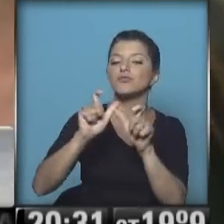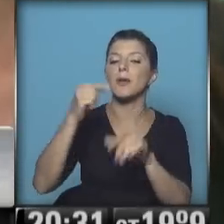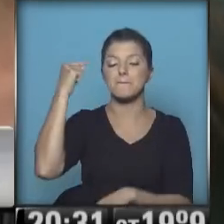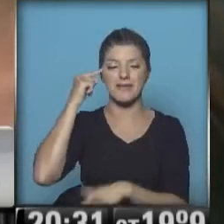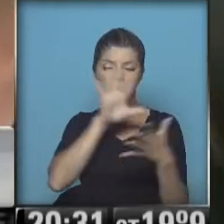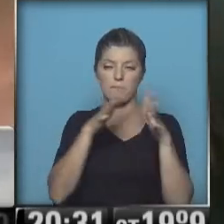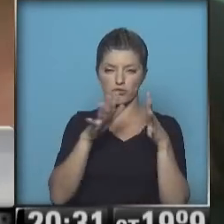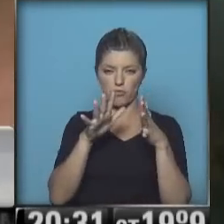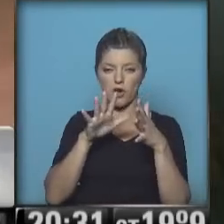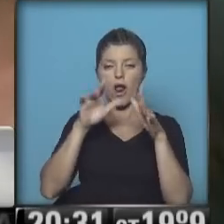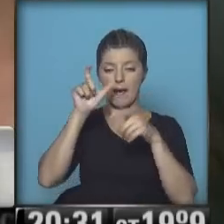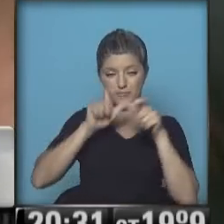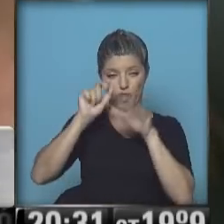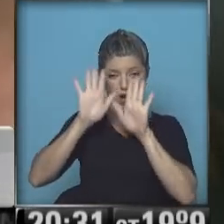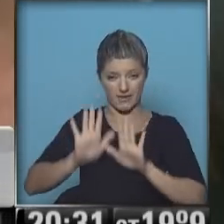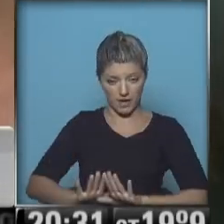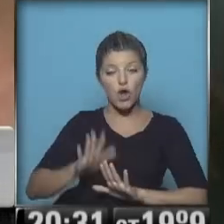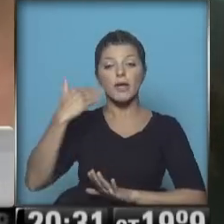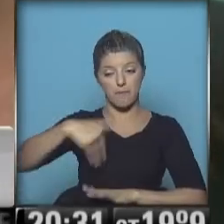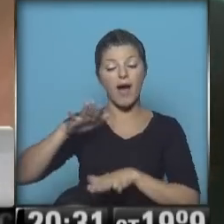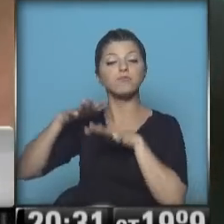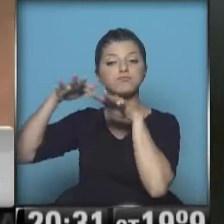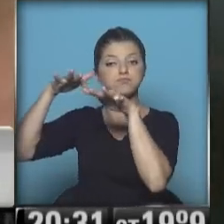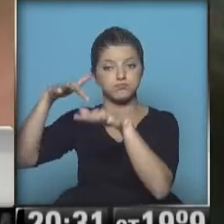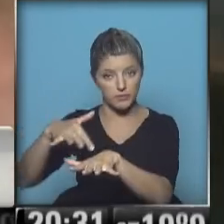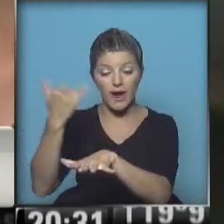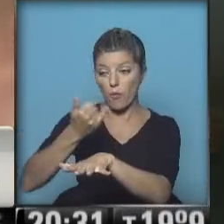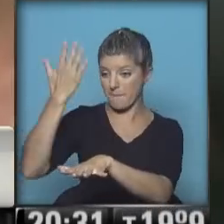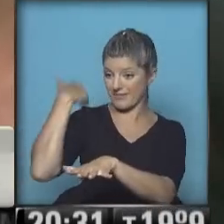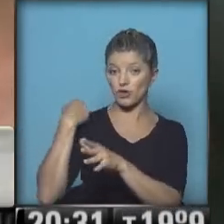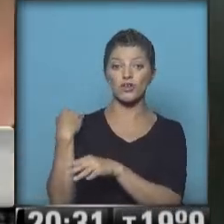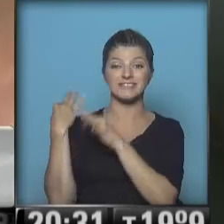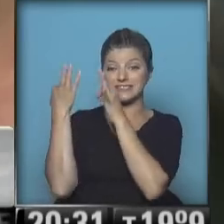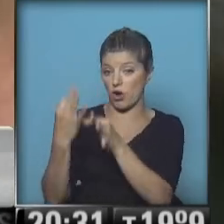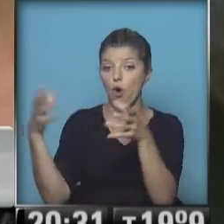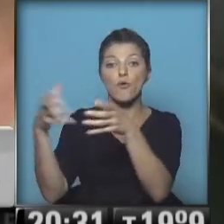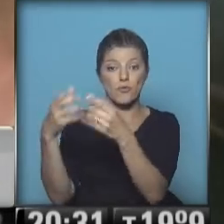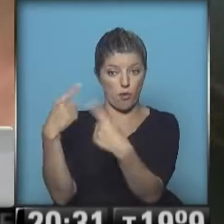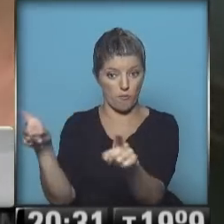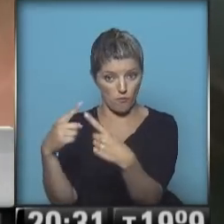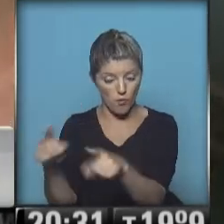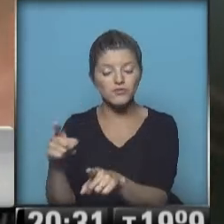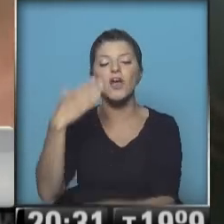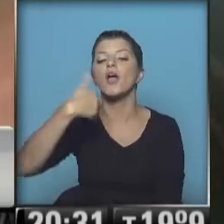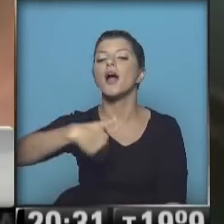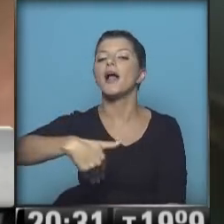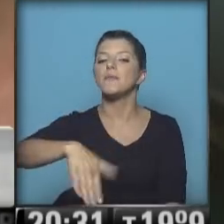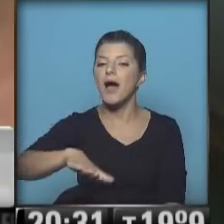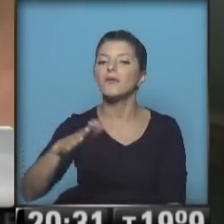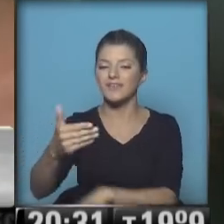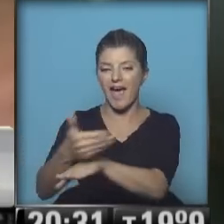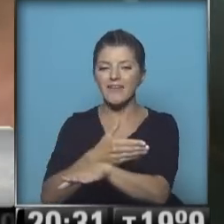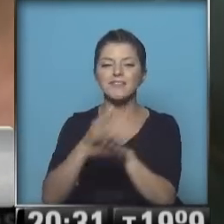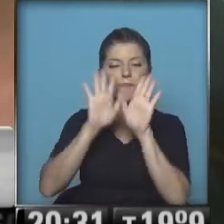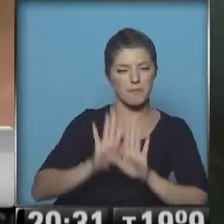en una conferencia de prensa. El día jueves ya han llegado los músicos y el equipo técnico. Se vendrá entonces un nuevo encuentro que, por supuesto, tiene su previa, tiene su